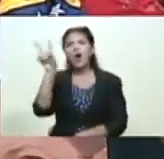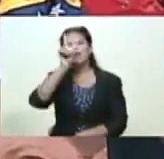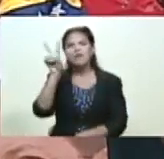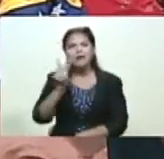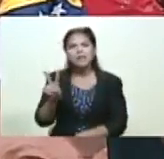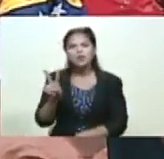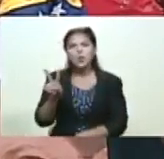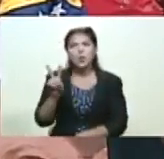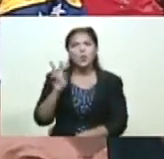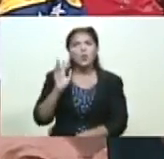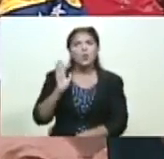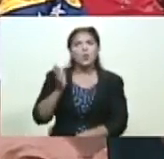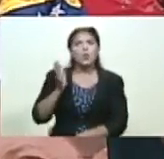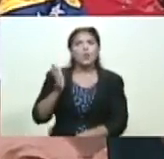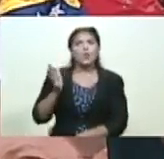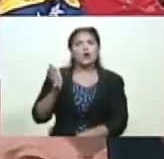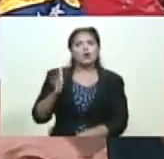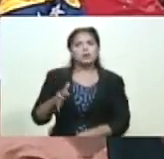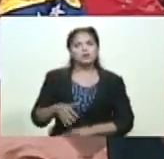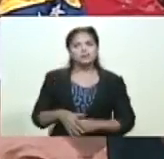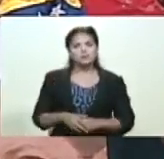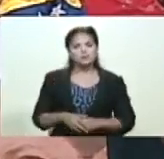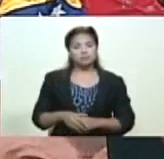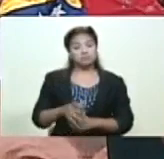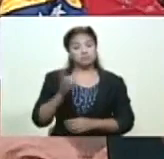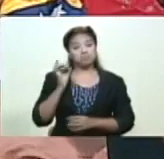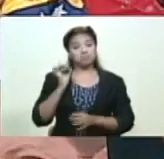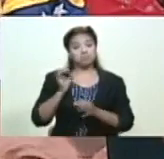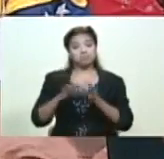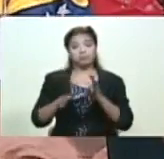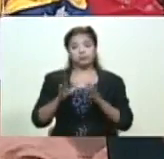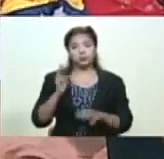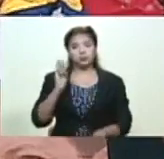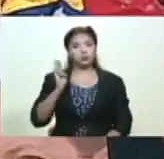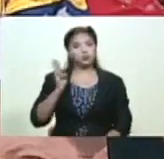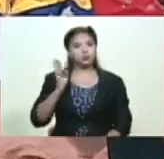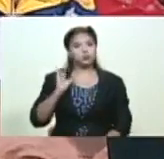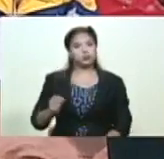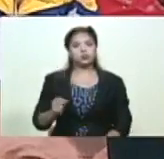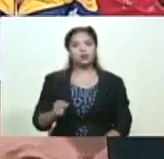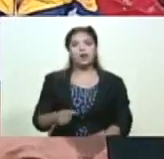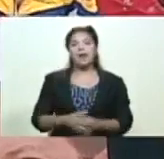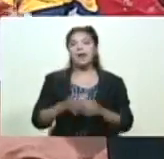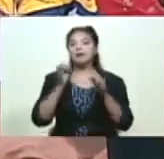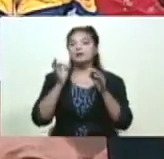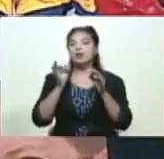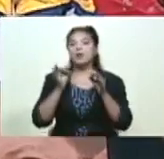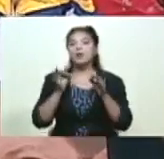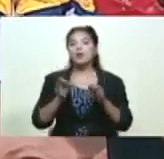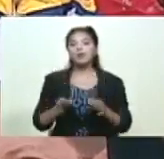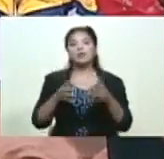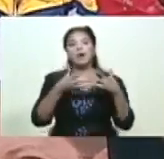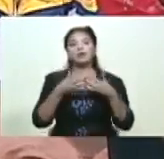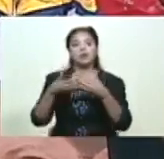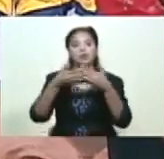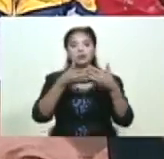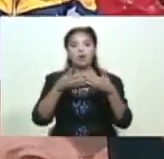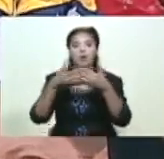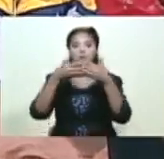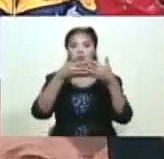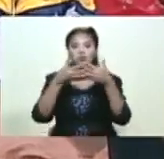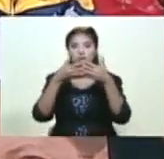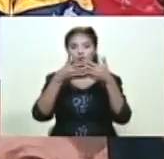Venezuela una amenaza inusual y extraordinaria a la seguridad de los Estados Unidos